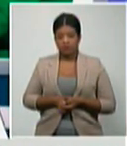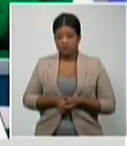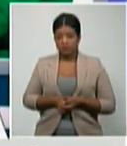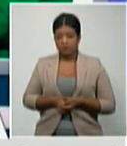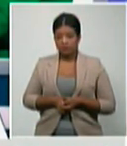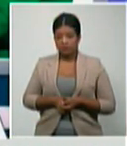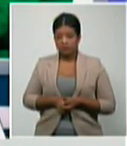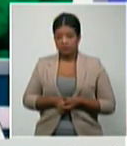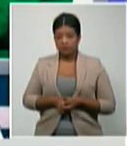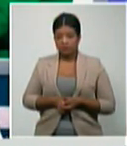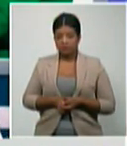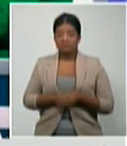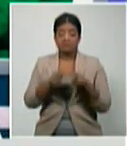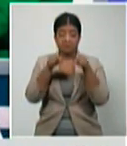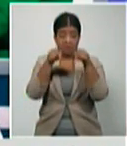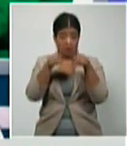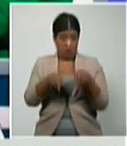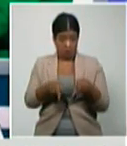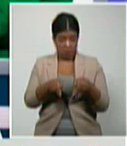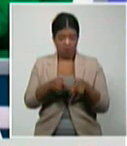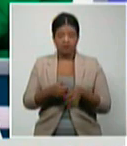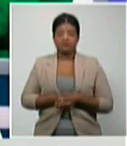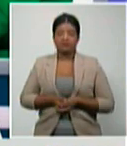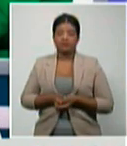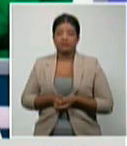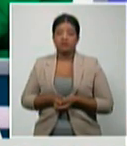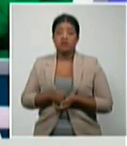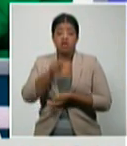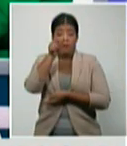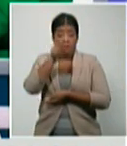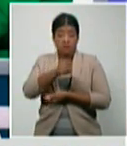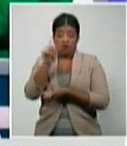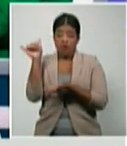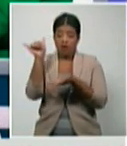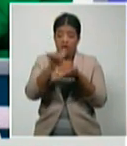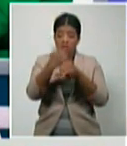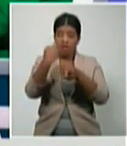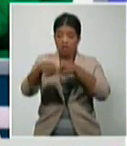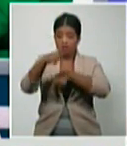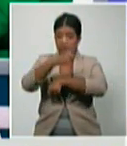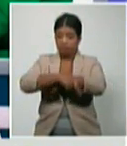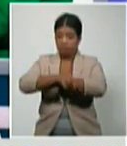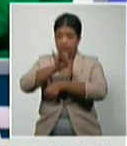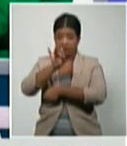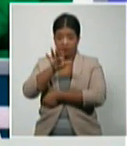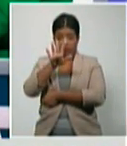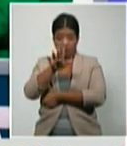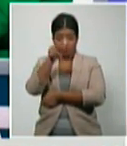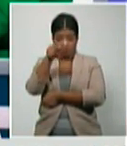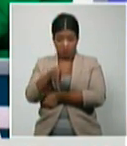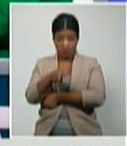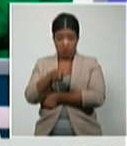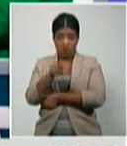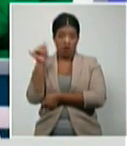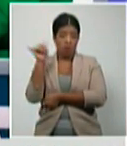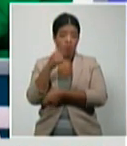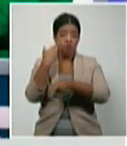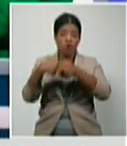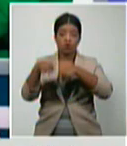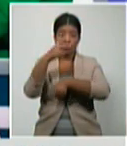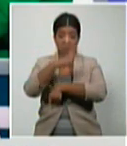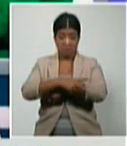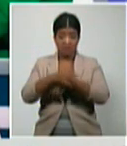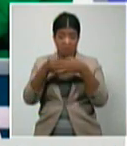Ahora, de los casos importados, los 75 casos importados que se diagnosticaron